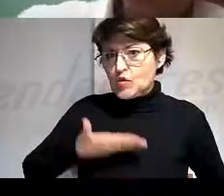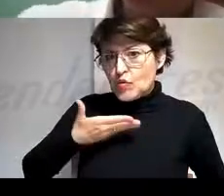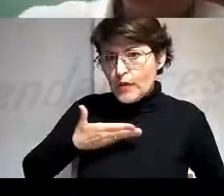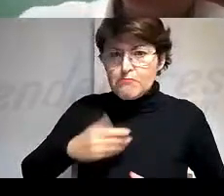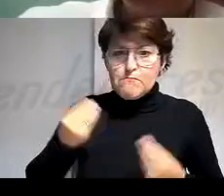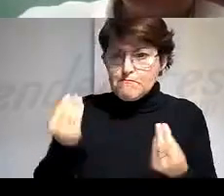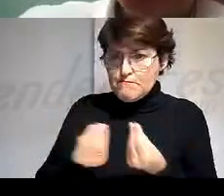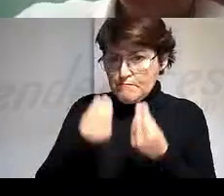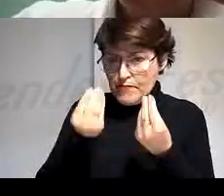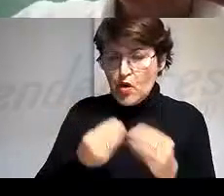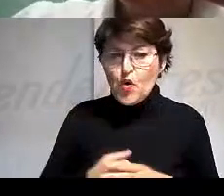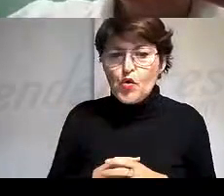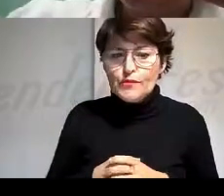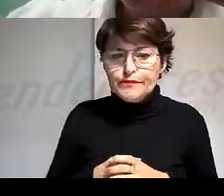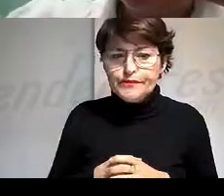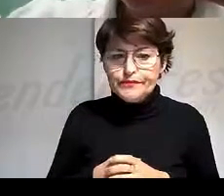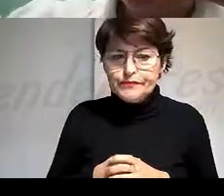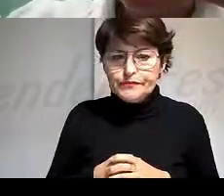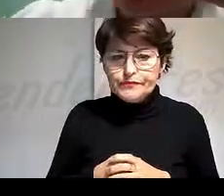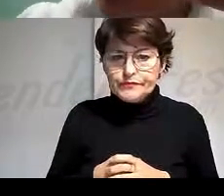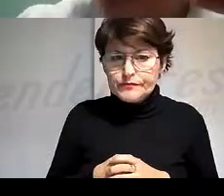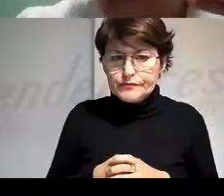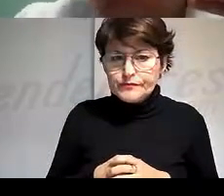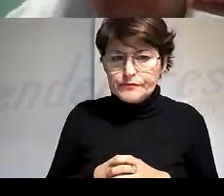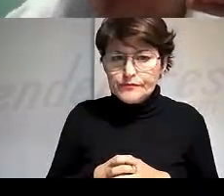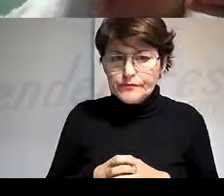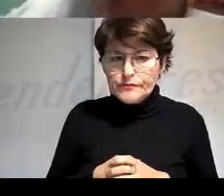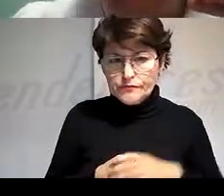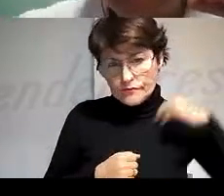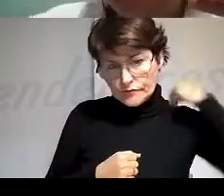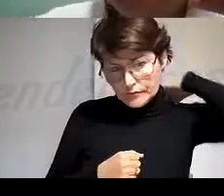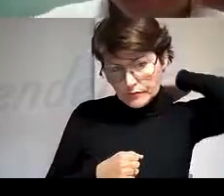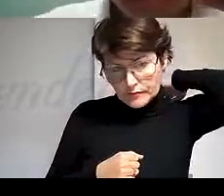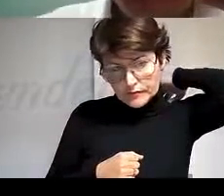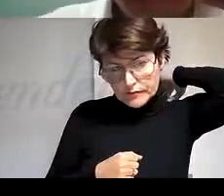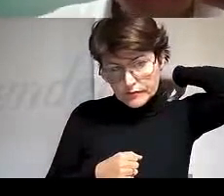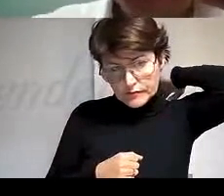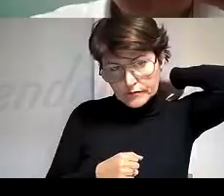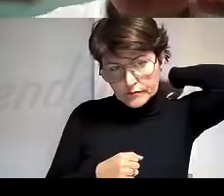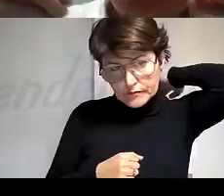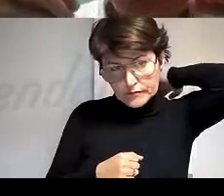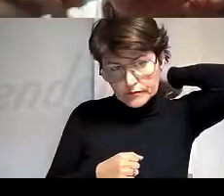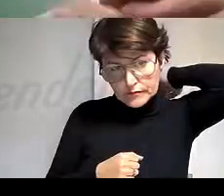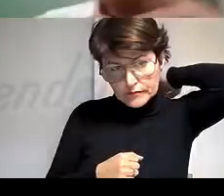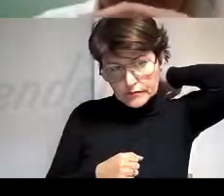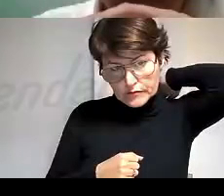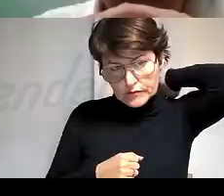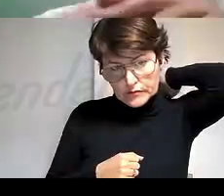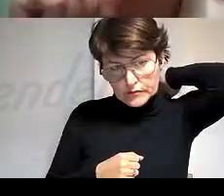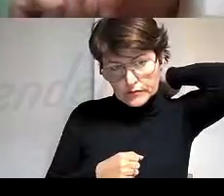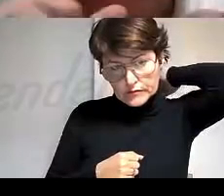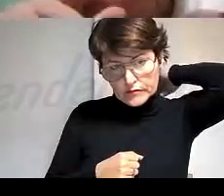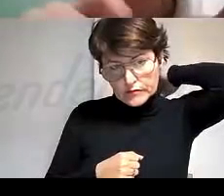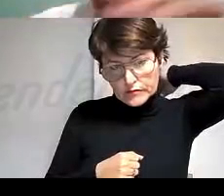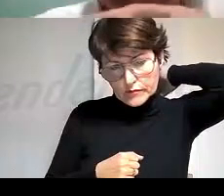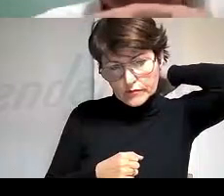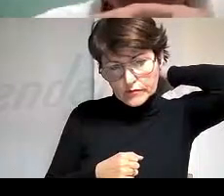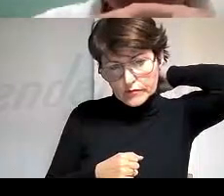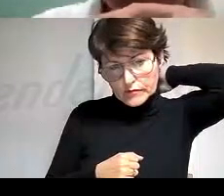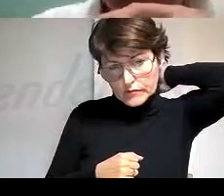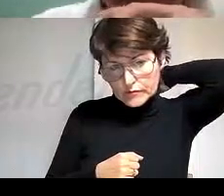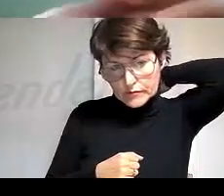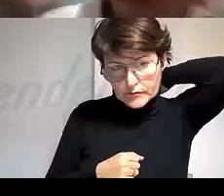aquella de la que recibe un hijo, una hija, a través de la leche del biberón, por